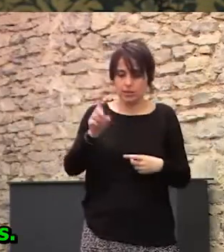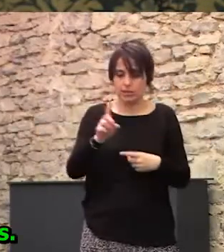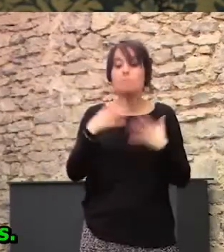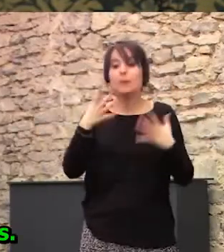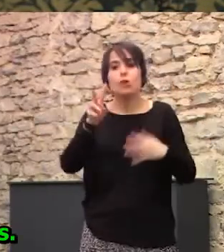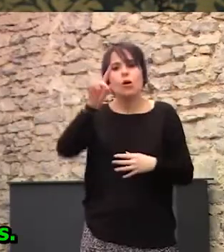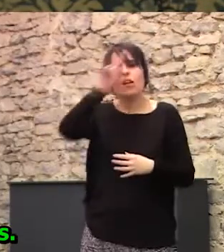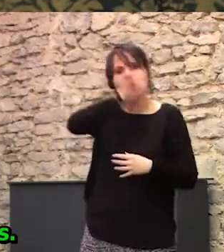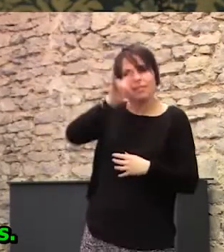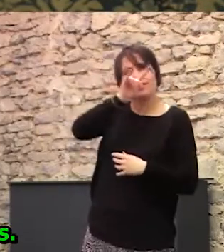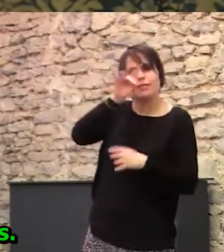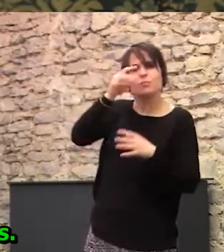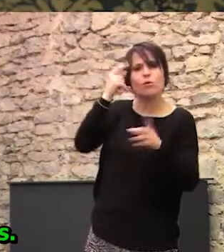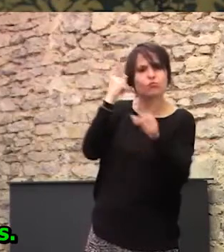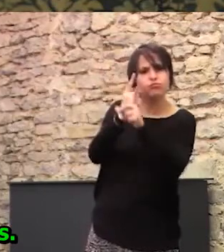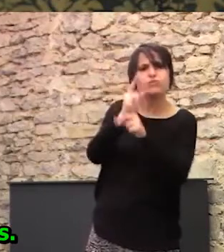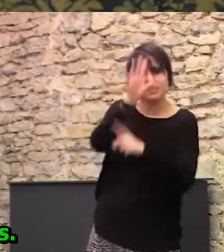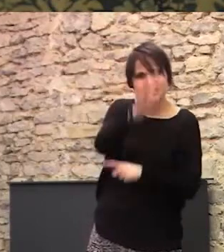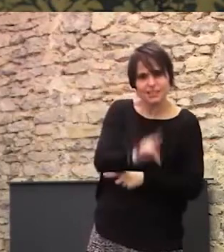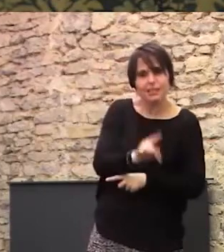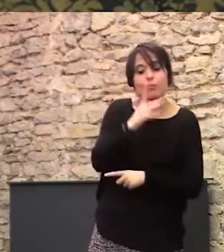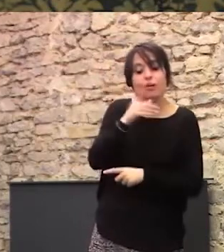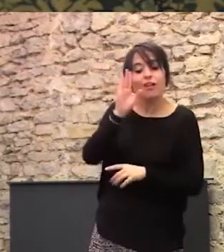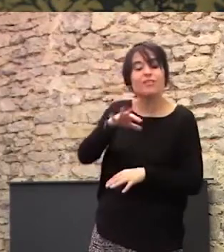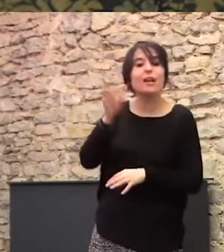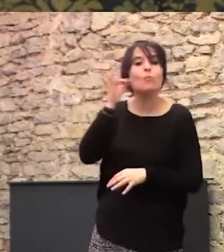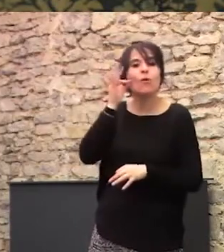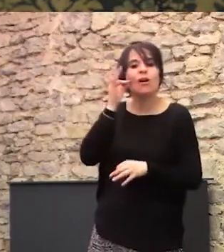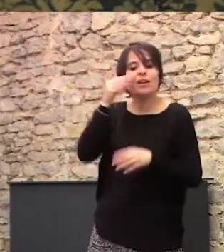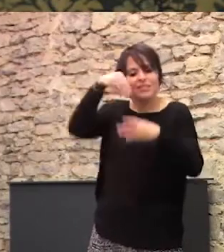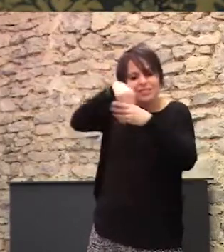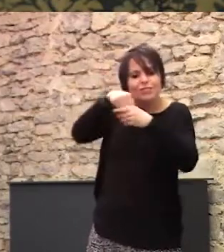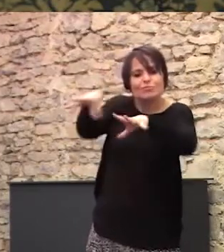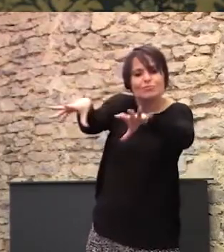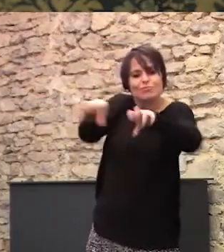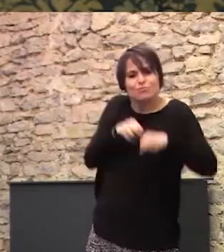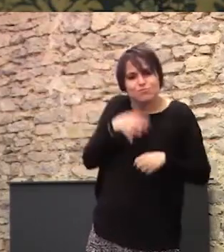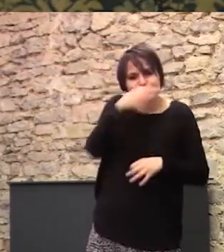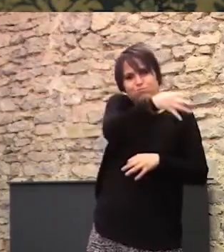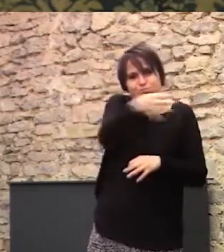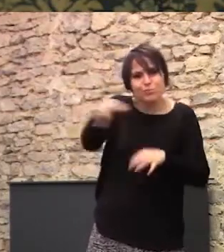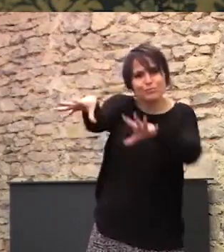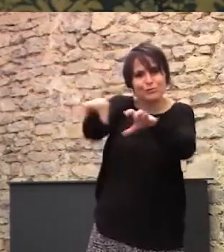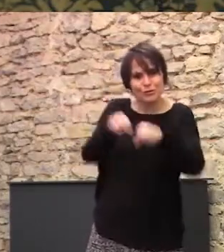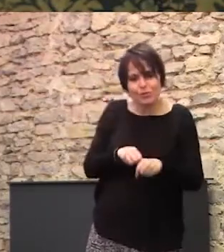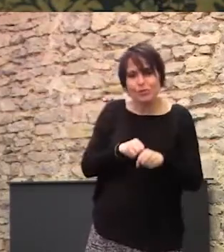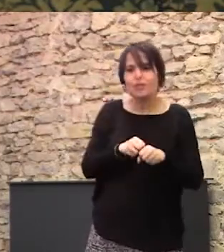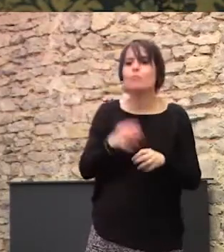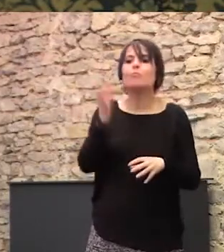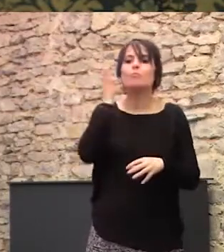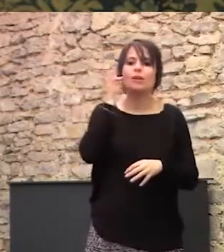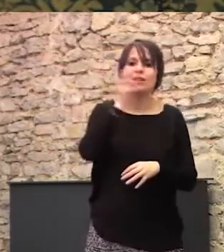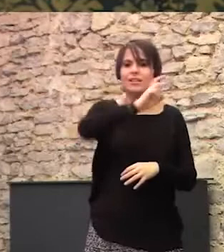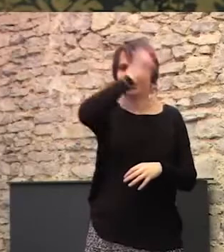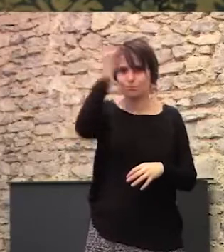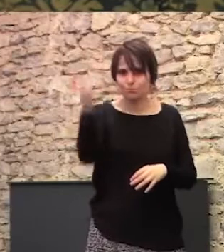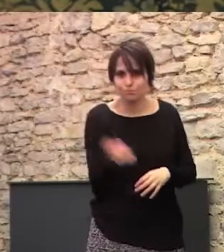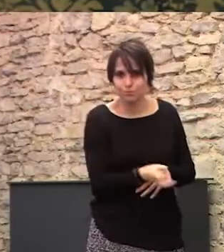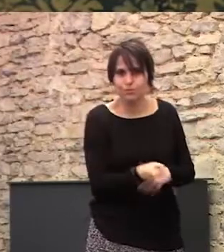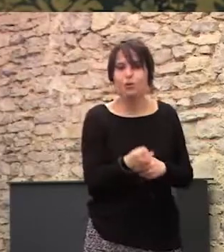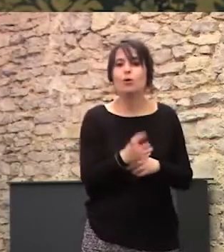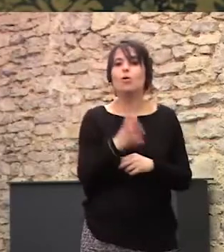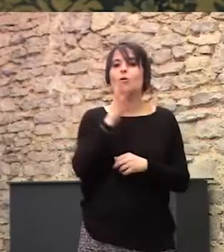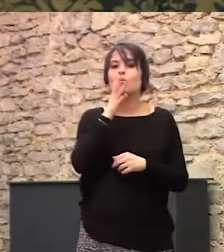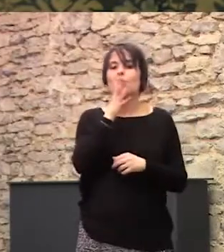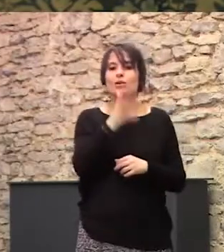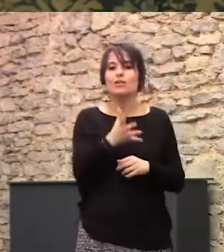sí, porque son mujeres que vienen de colonias. Y son mujeres muy diversas, por eso pongo aquí que la negritud